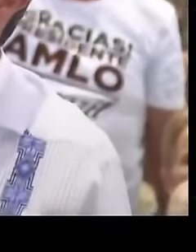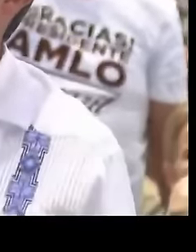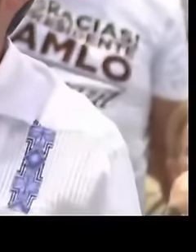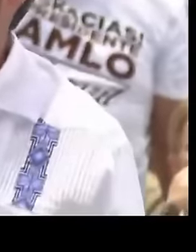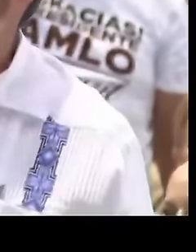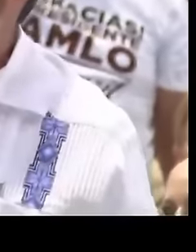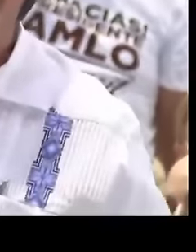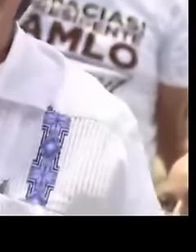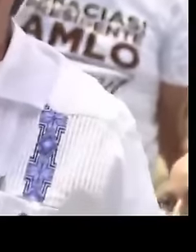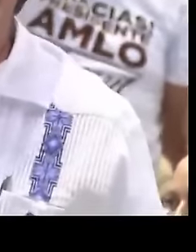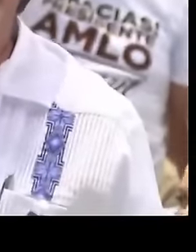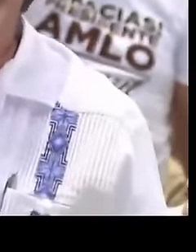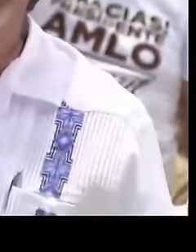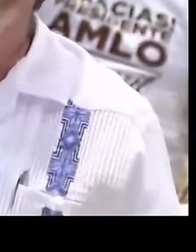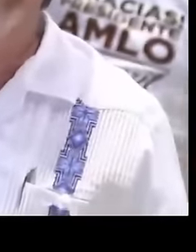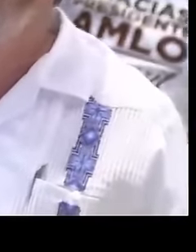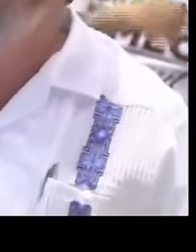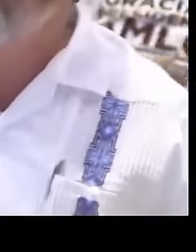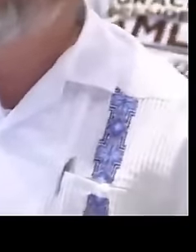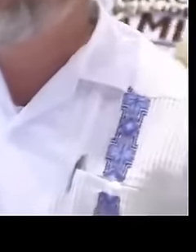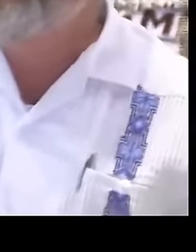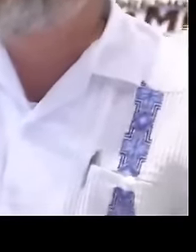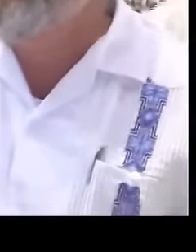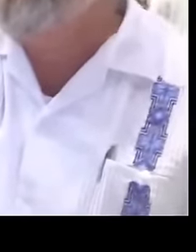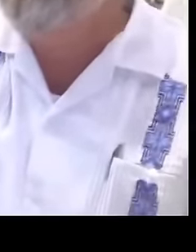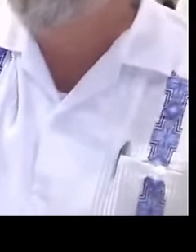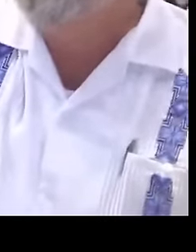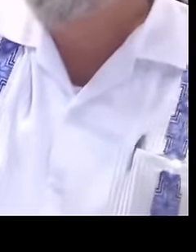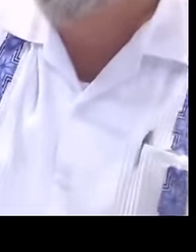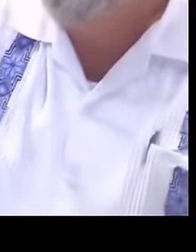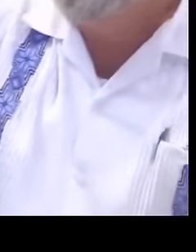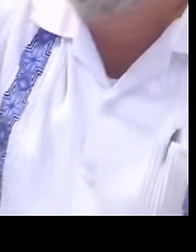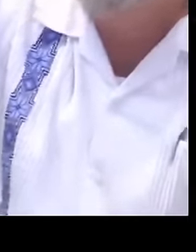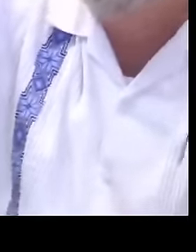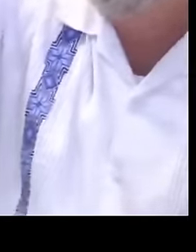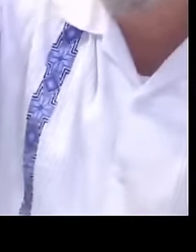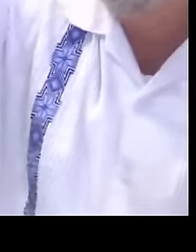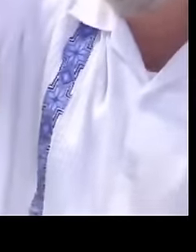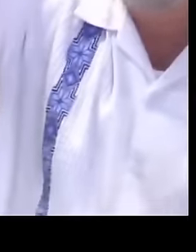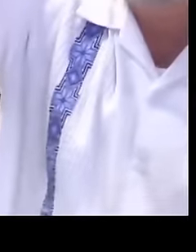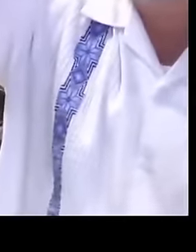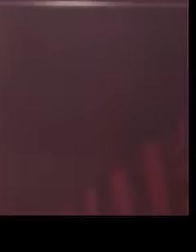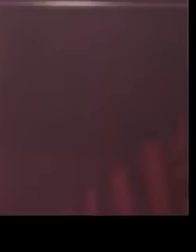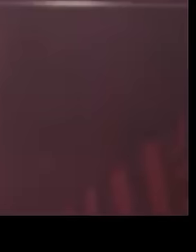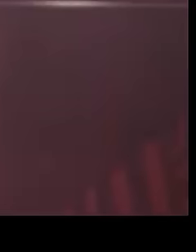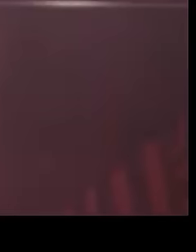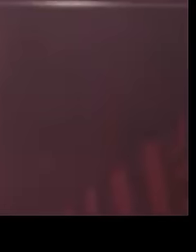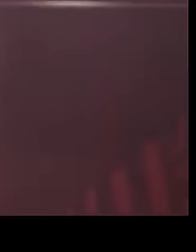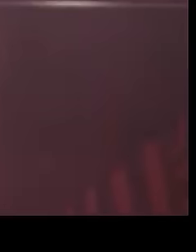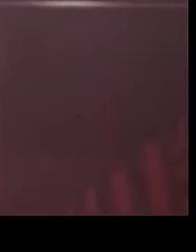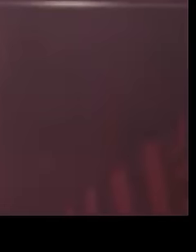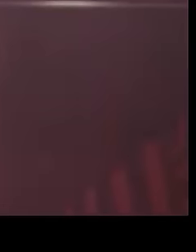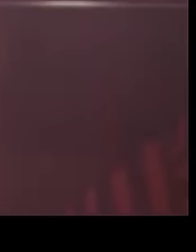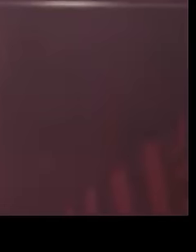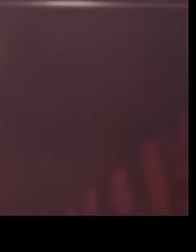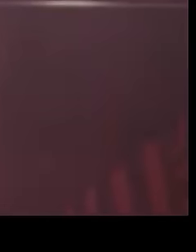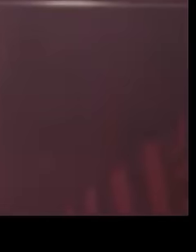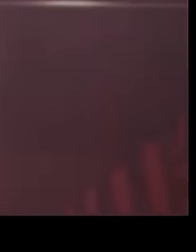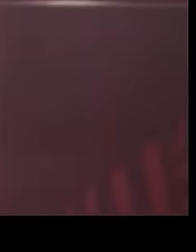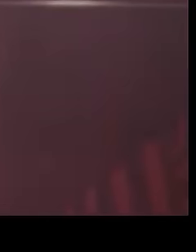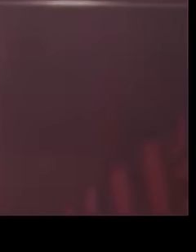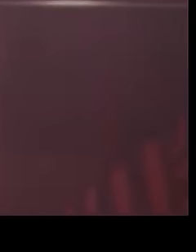estratega desde principio a fin y ha manejado esa política eh con los medios de esta manera incluso dándole más oportunidad a medios